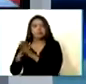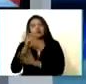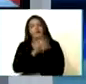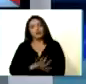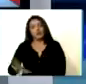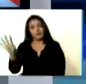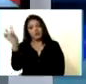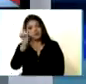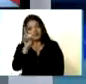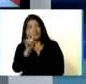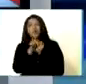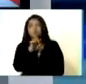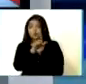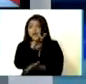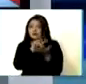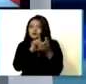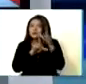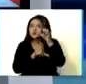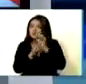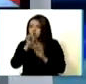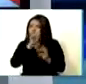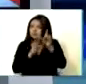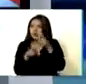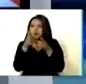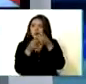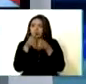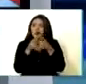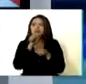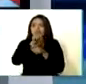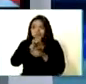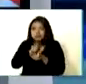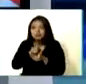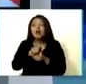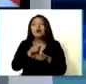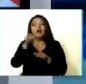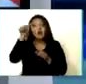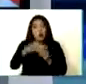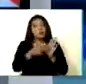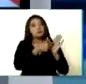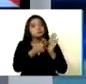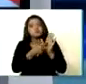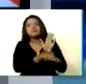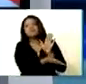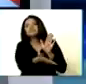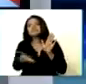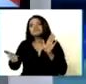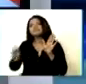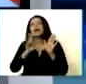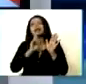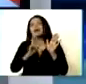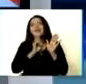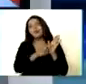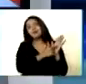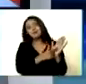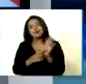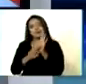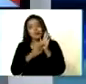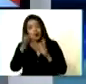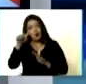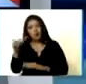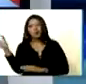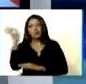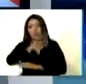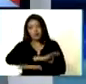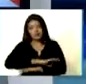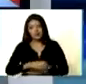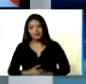nuestro país? Participe, por favor, a través de las redes sociales y su respuesta la estaremos proyectando, por supuesto, durante toda la jornada del